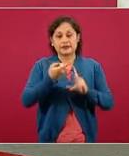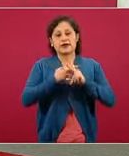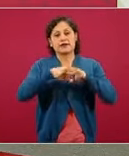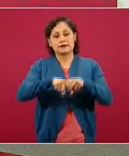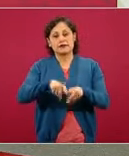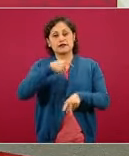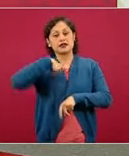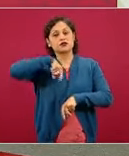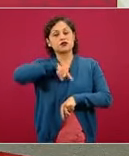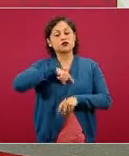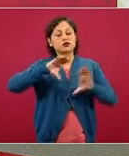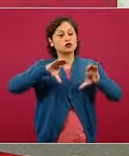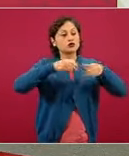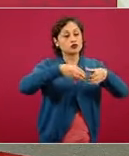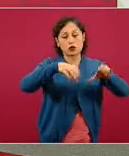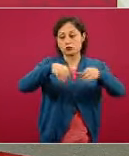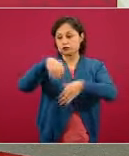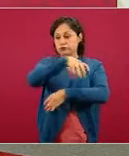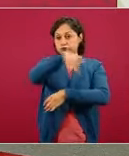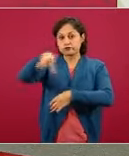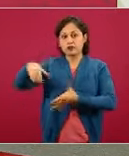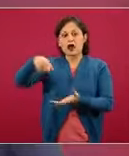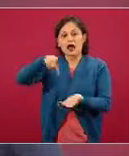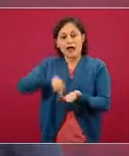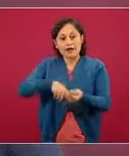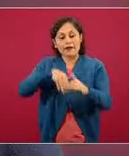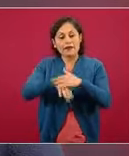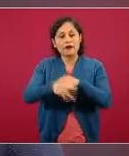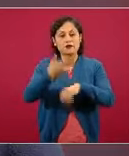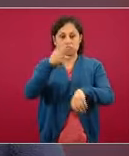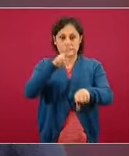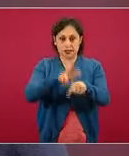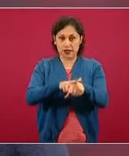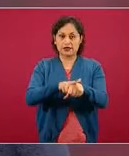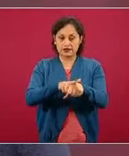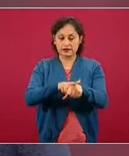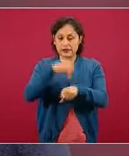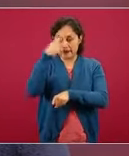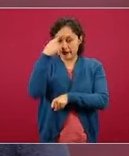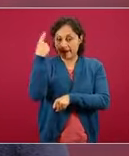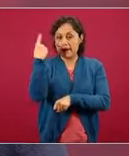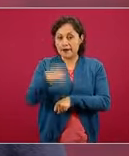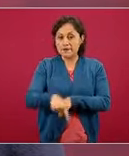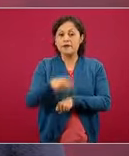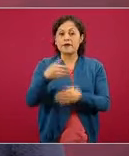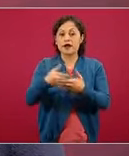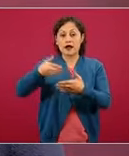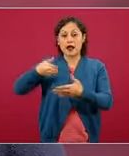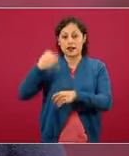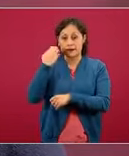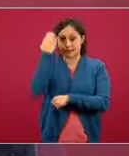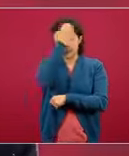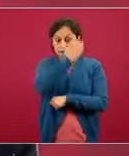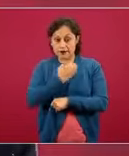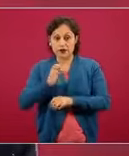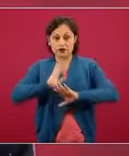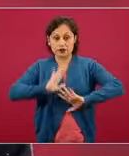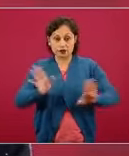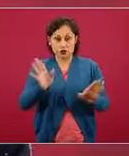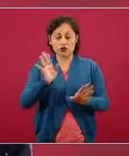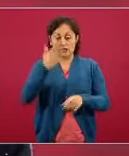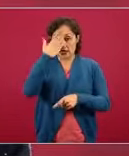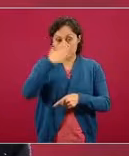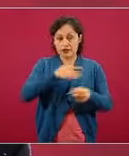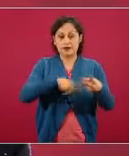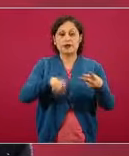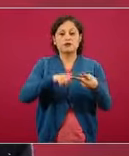protocolo comunitario y en hospitales para precisamente con la evaluación previa que se tuvo y los niveles de sensibilidad